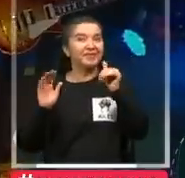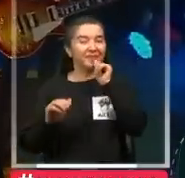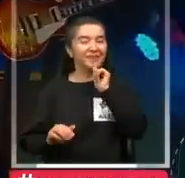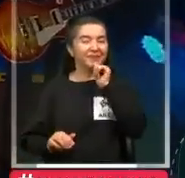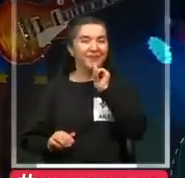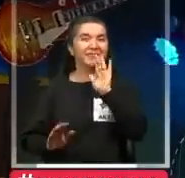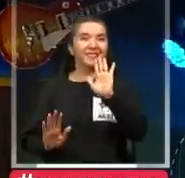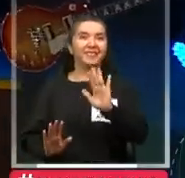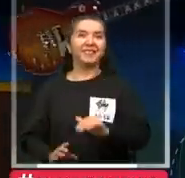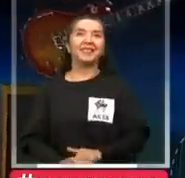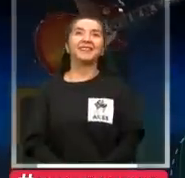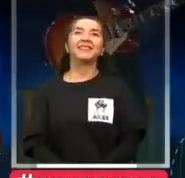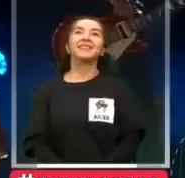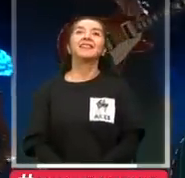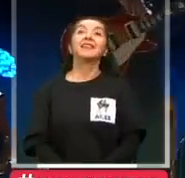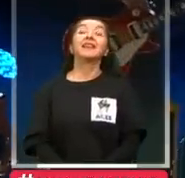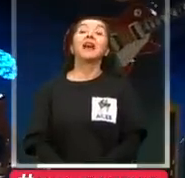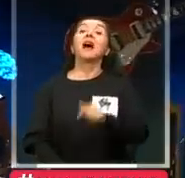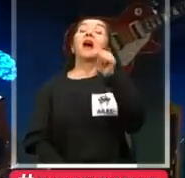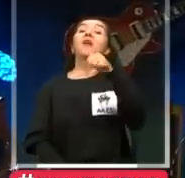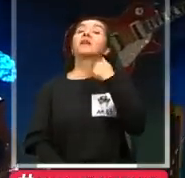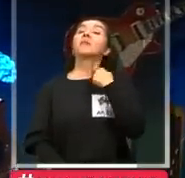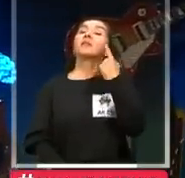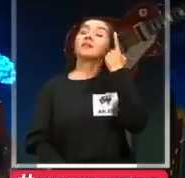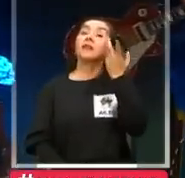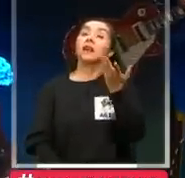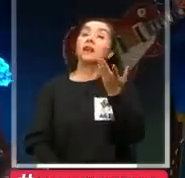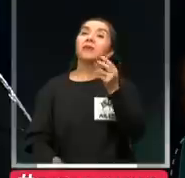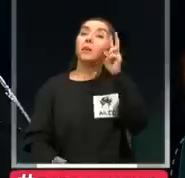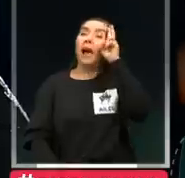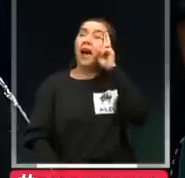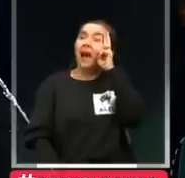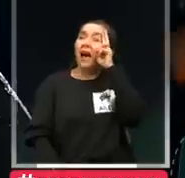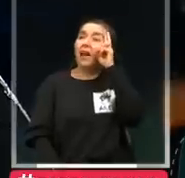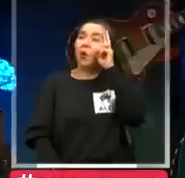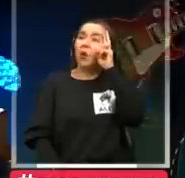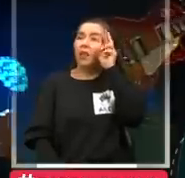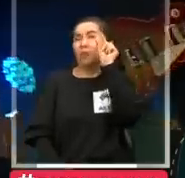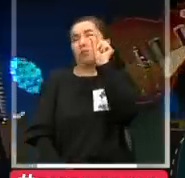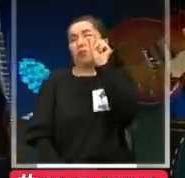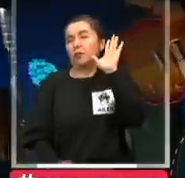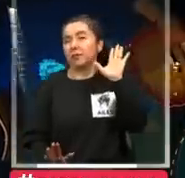Claro que sí. ¿Y ahora qué les parece si vamos a recordar un poco?